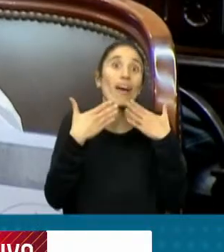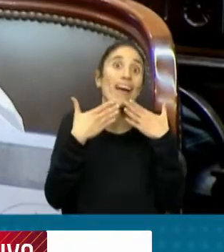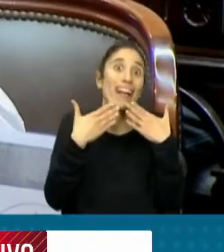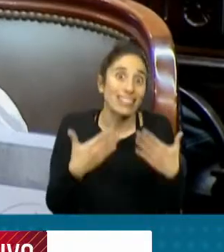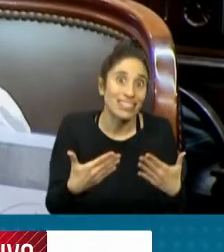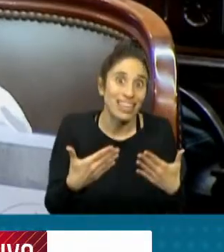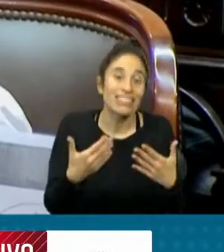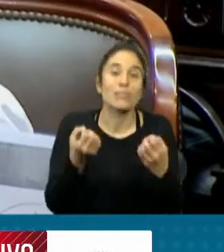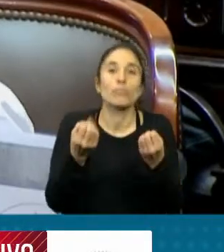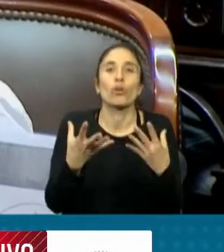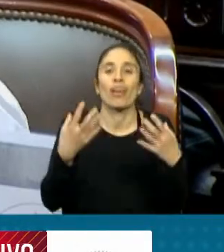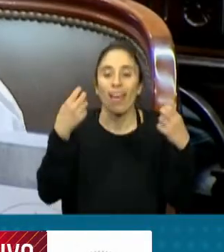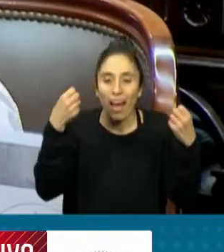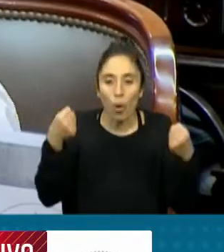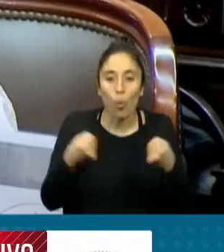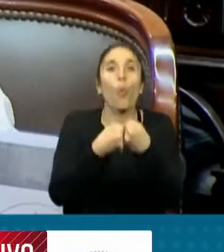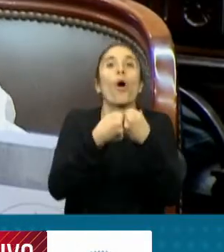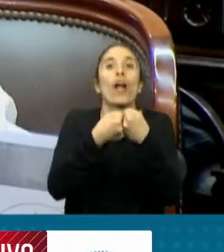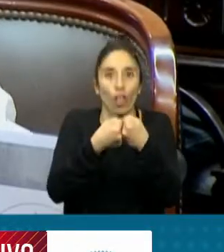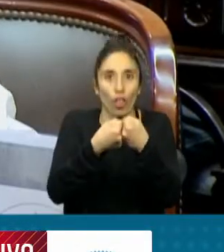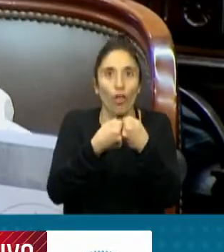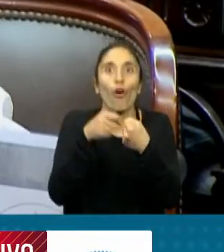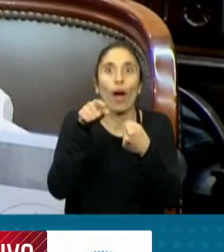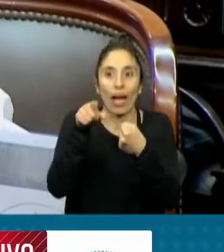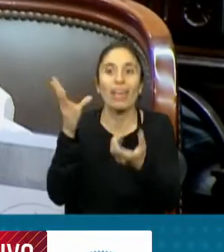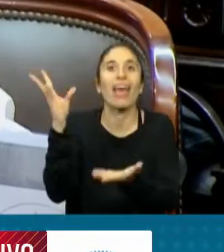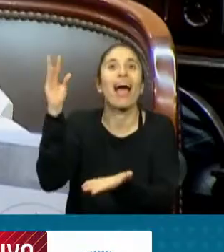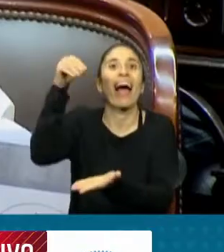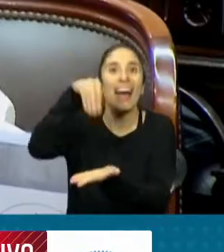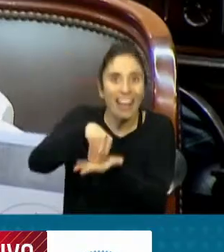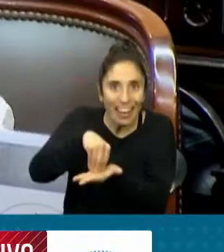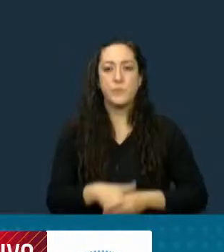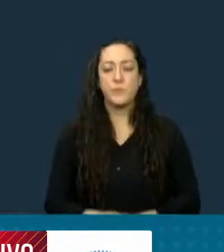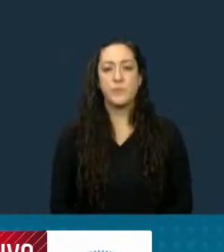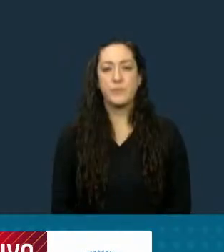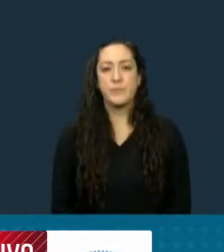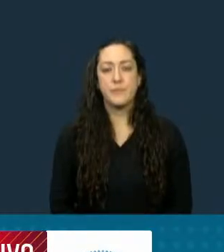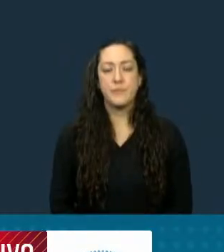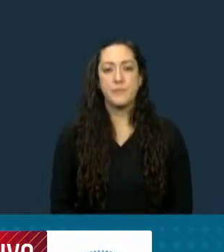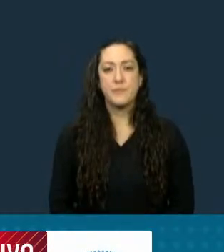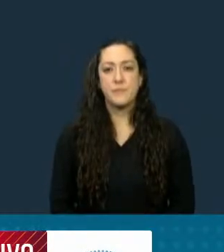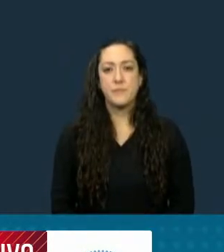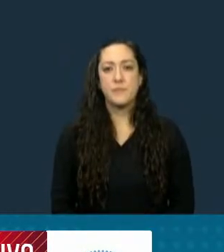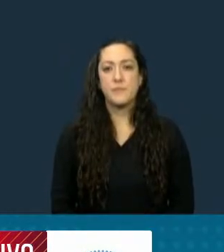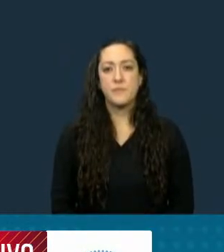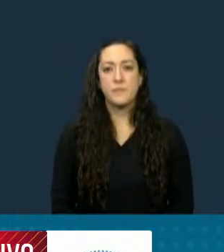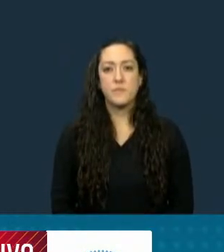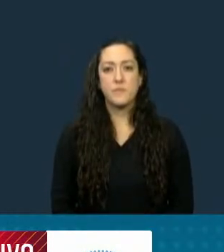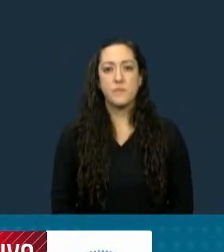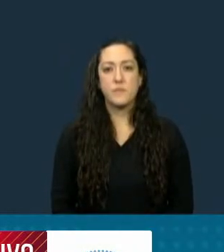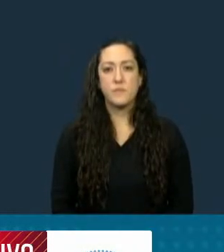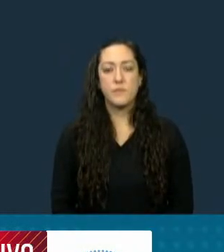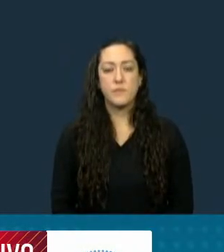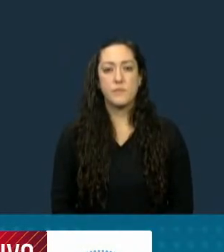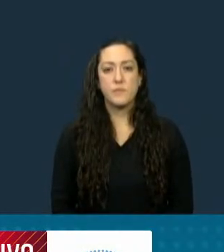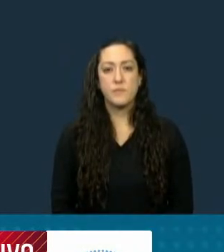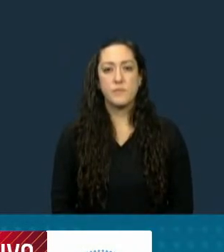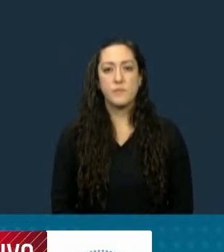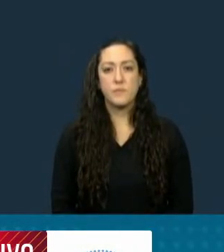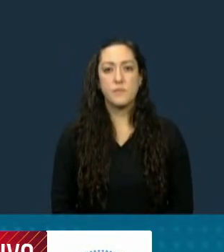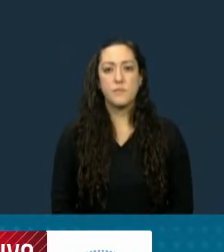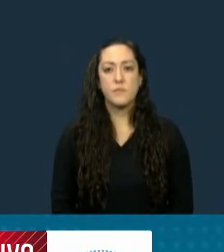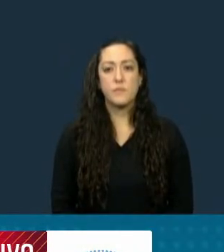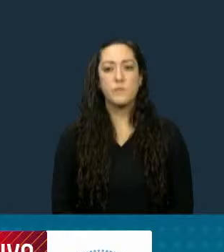esa actualización mensual. Bueno, y también era interesante, digamos, cuando uno escuchaba los discursos, era la explicación de dónde